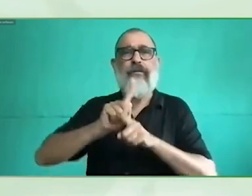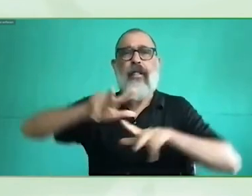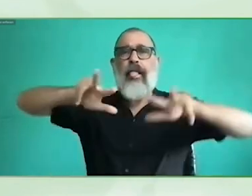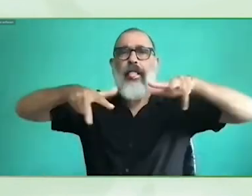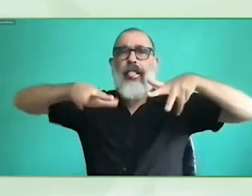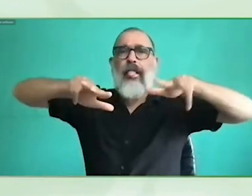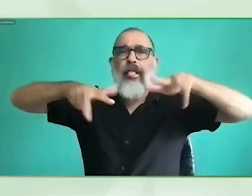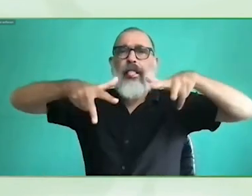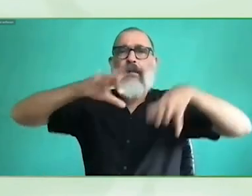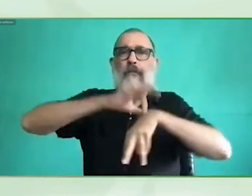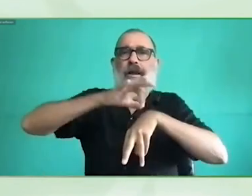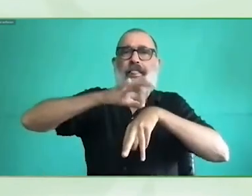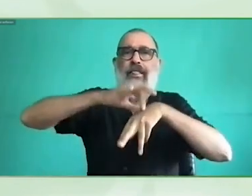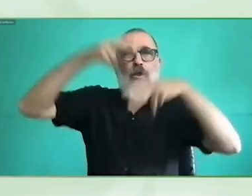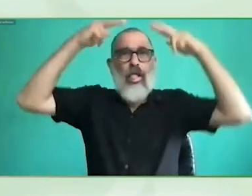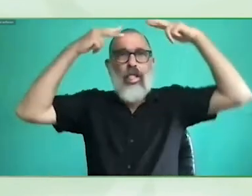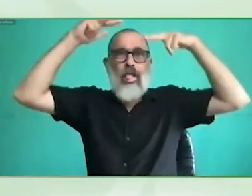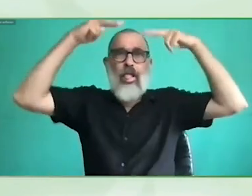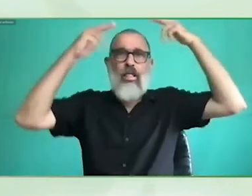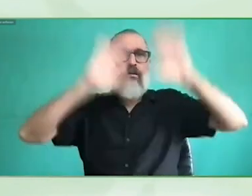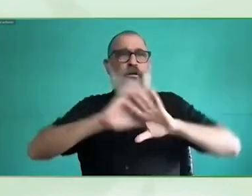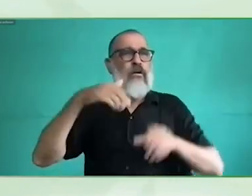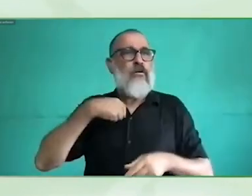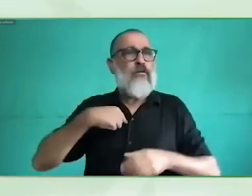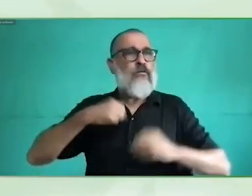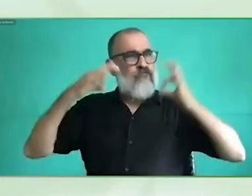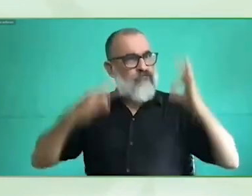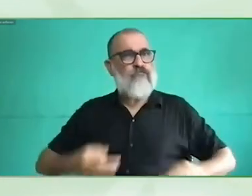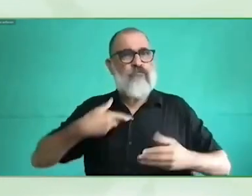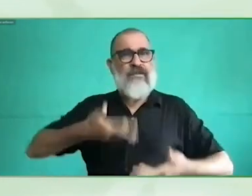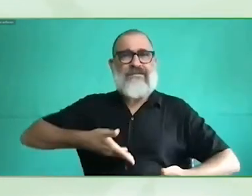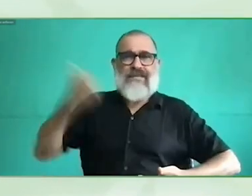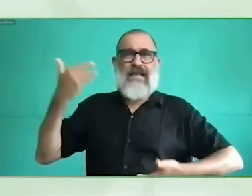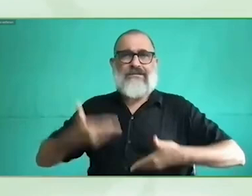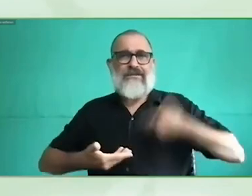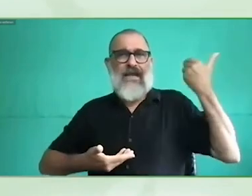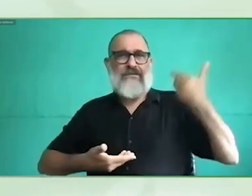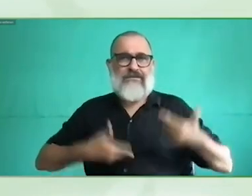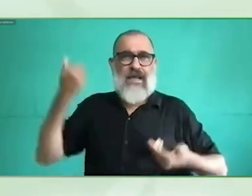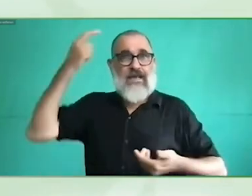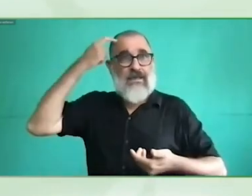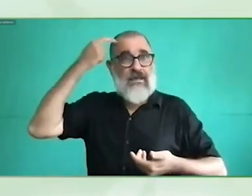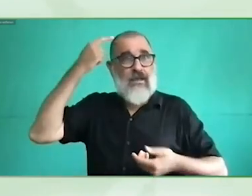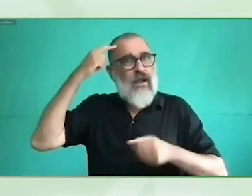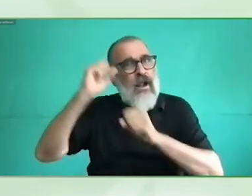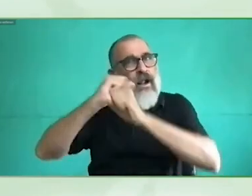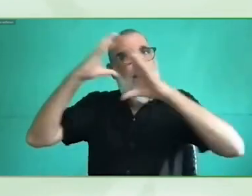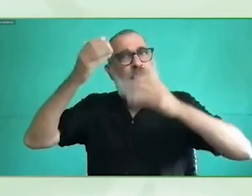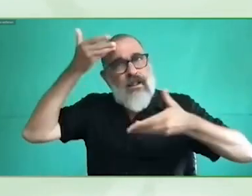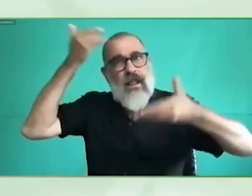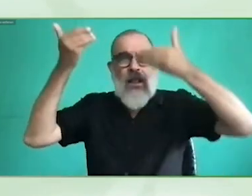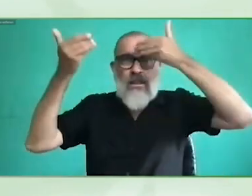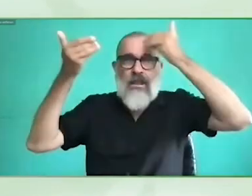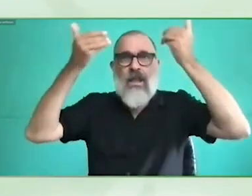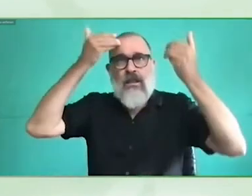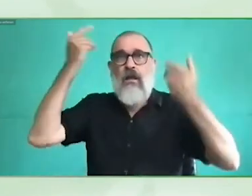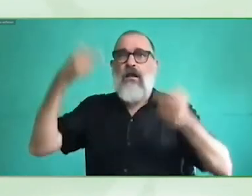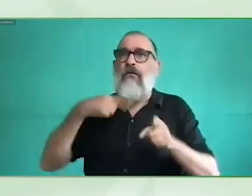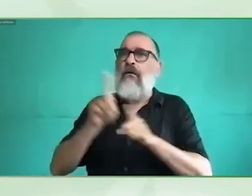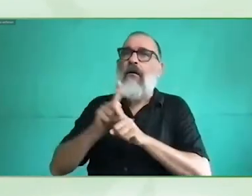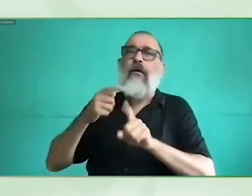corredoras con parálisis cerebral en Ecuador hago rice running estoy tratando de llevar en Ecuador